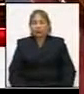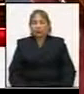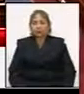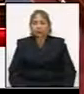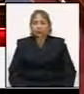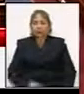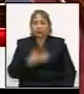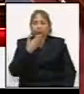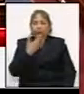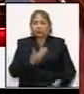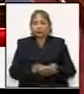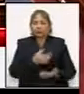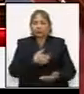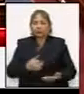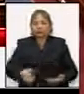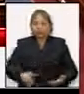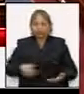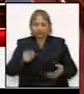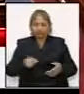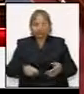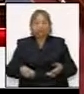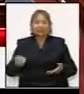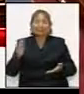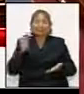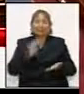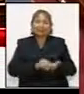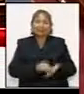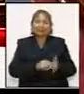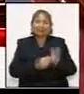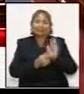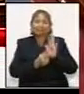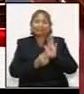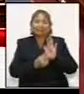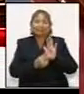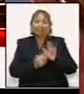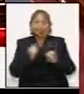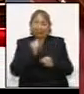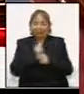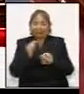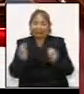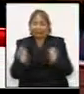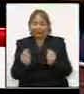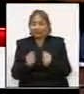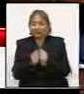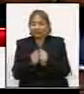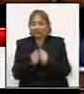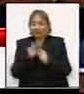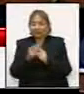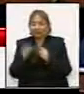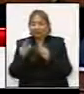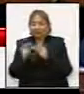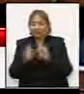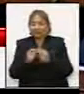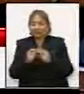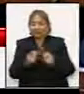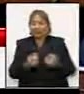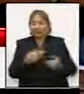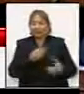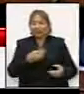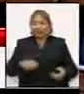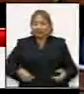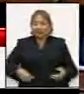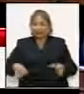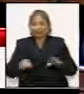Gracias, presidenta. Y esta es otra vez una muestra que si trabajamos juntos las diferentes bancadas y el Ejecutivo, podemos